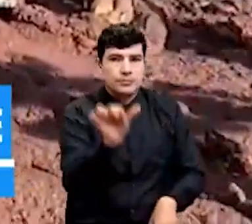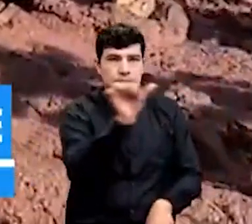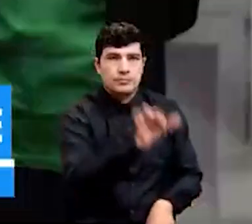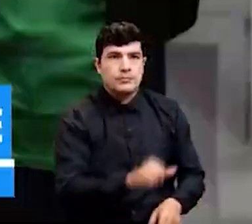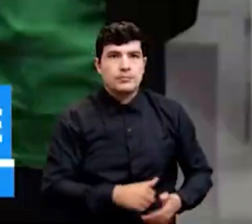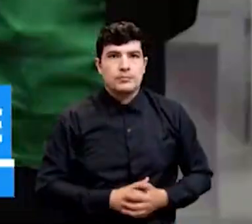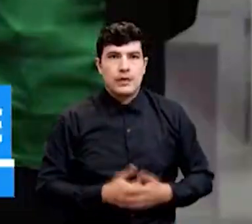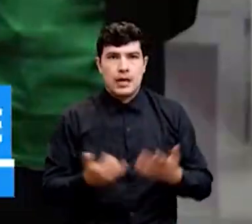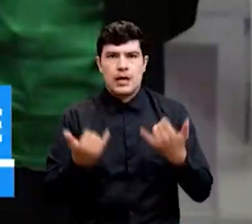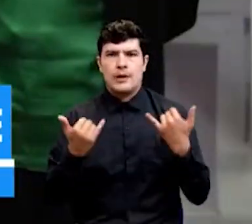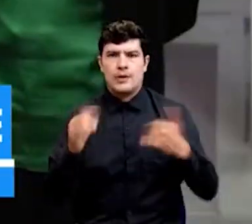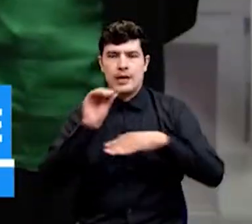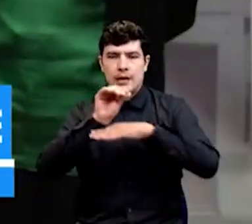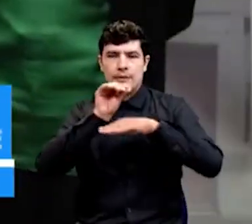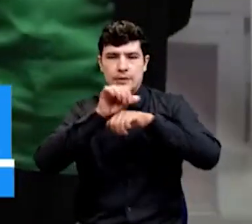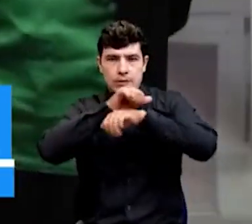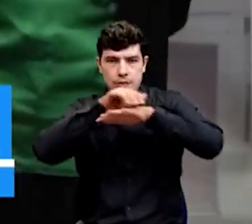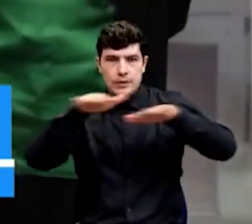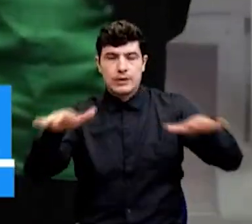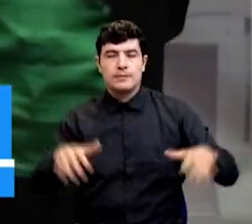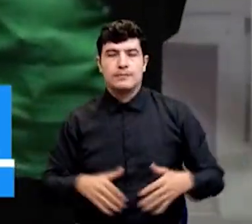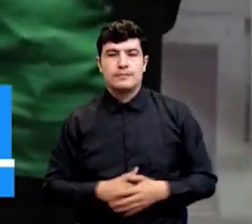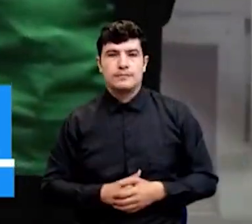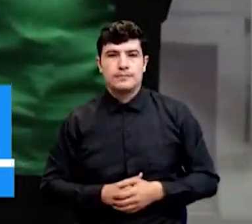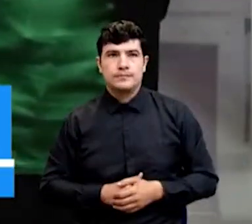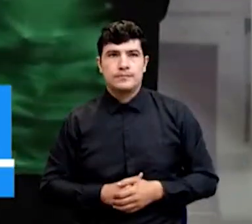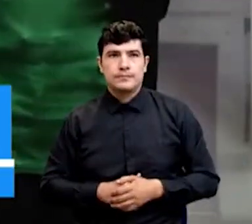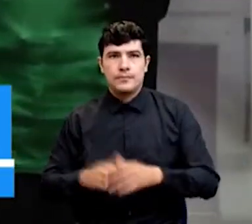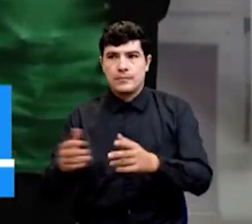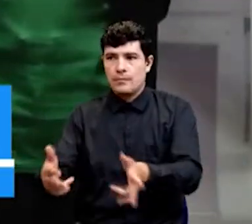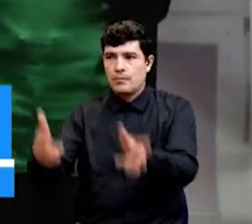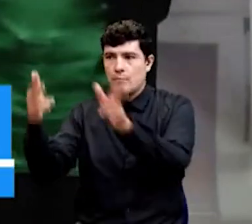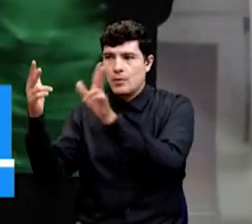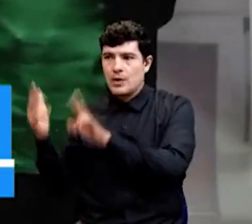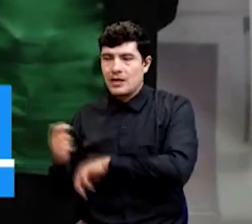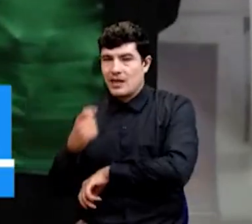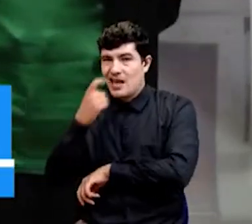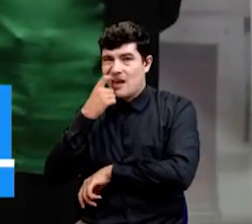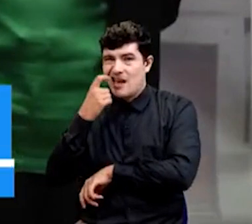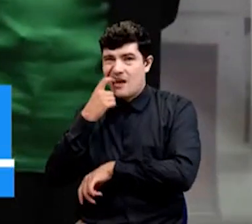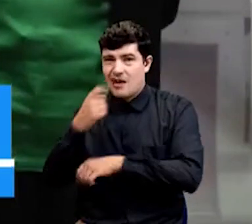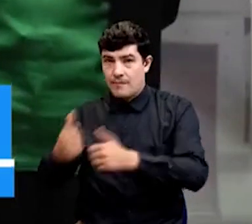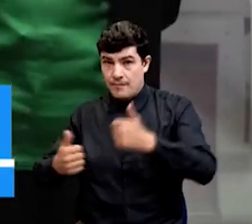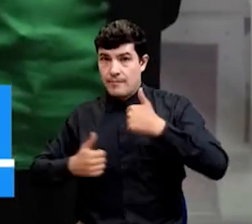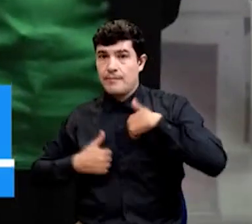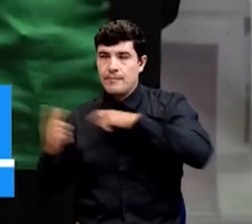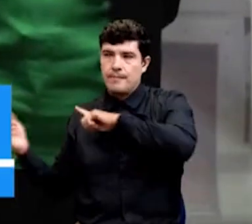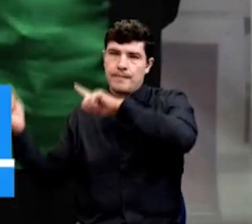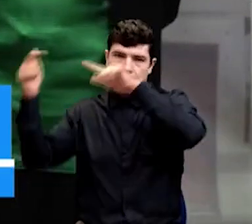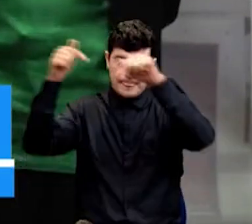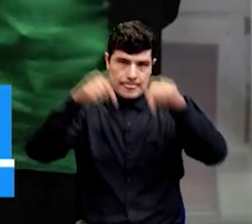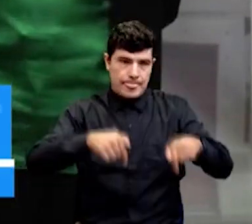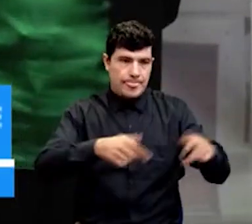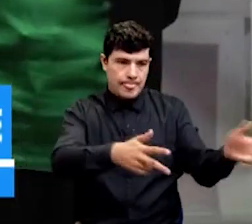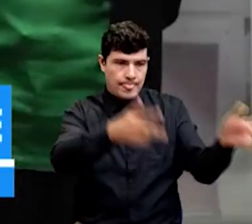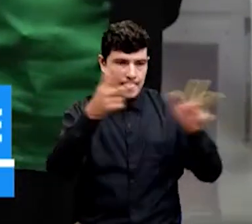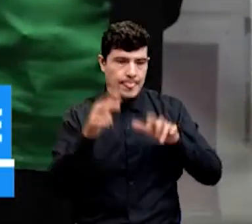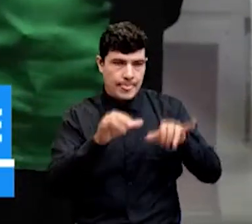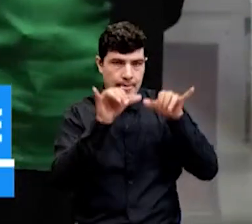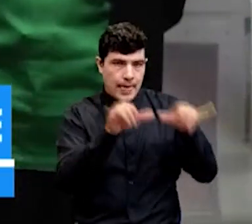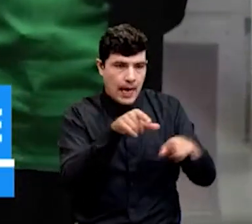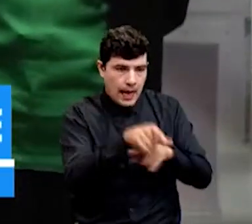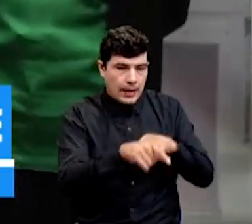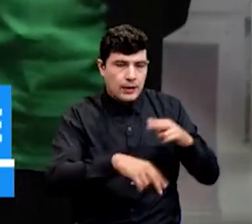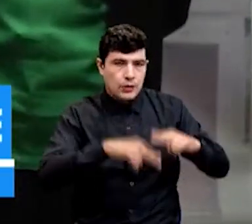les informamos que van a ser trasladados ya los puentes que vamos a instalar, los puentes semipermanentes,